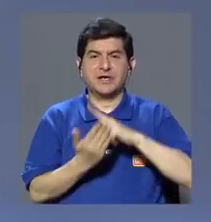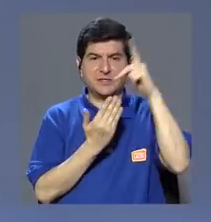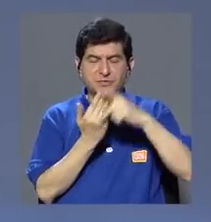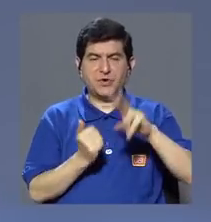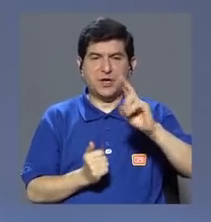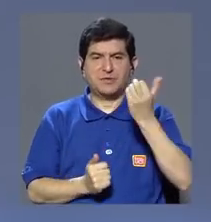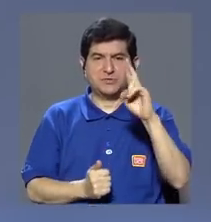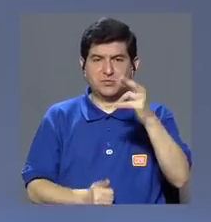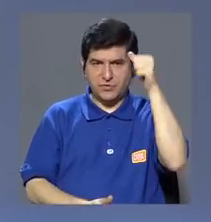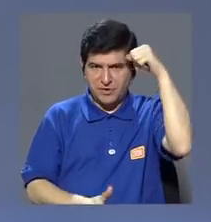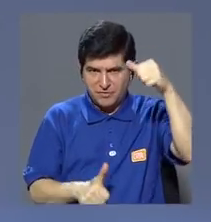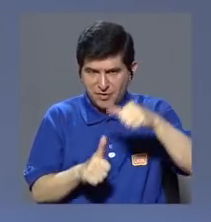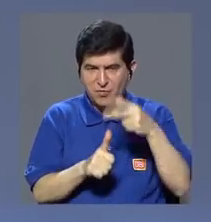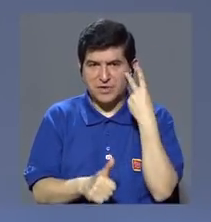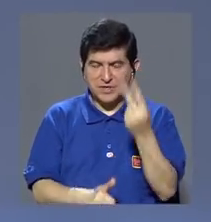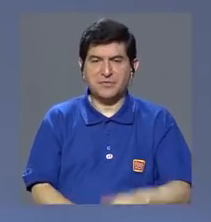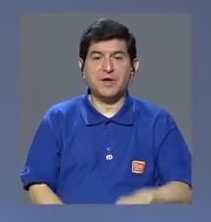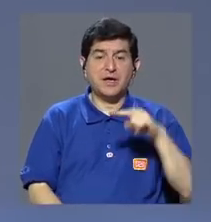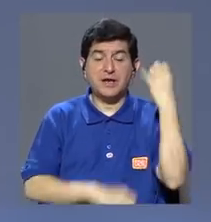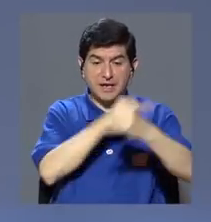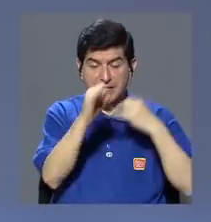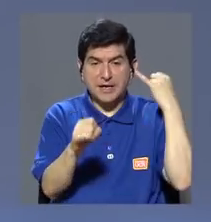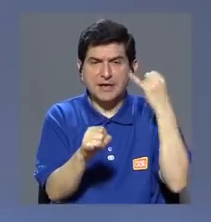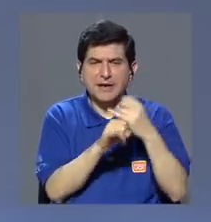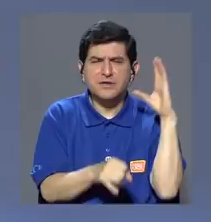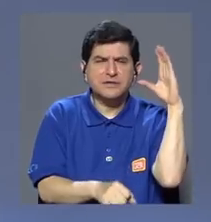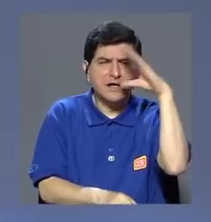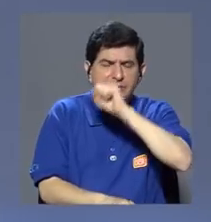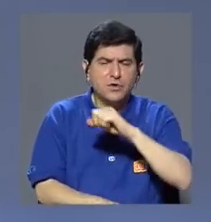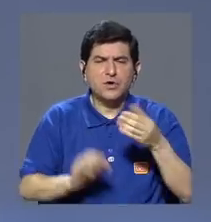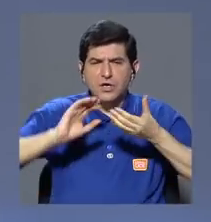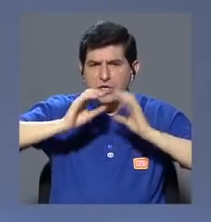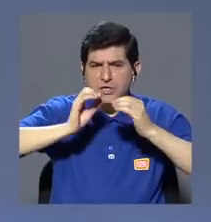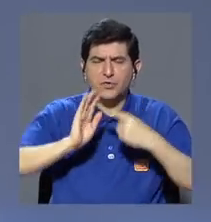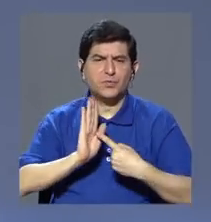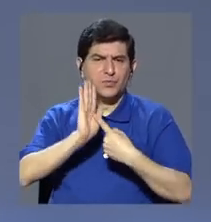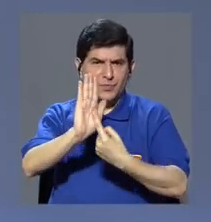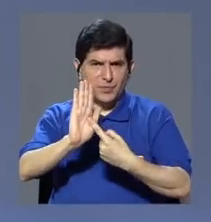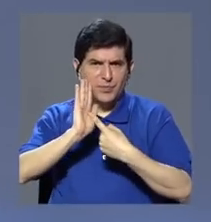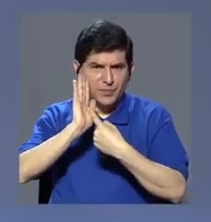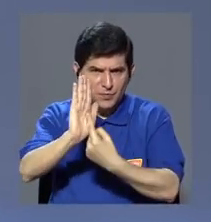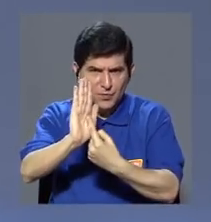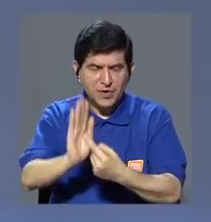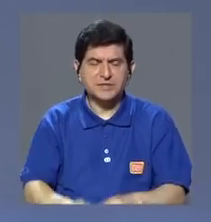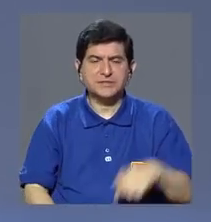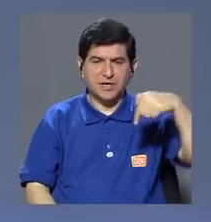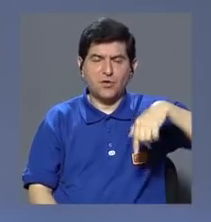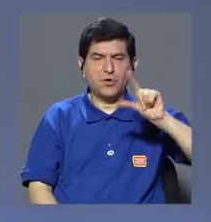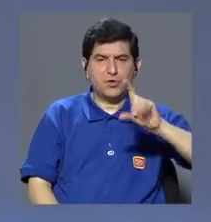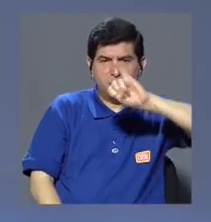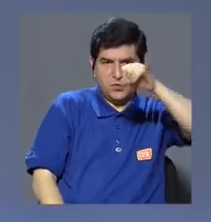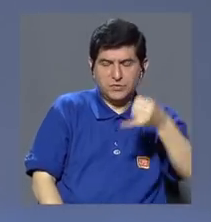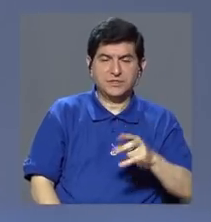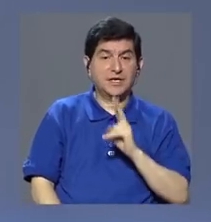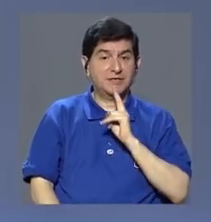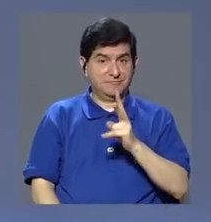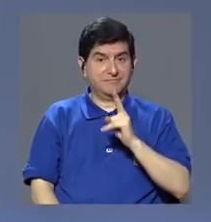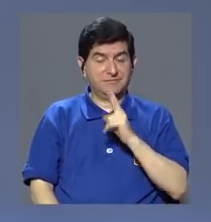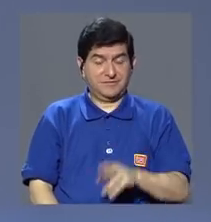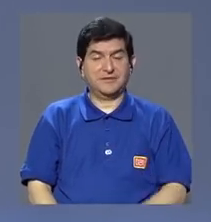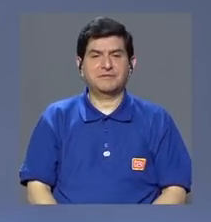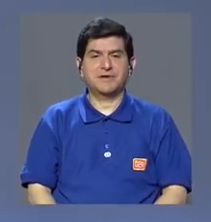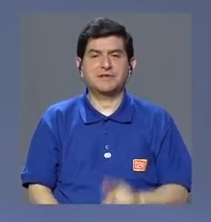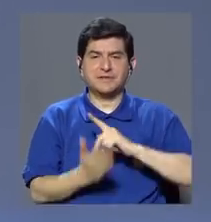y que reconozcamos en la noticia internacional y en el dato que nos ha dejado hoy lucía verdaderamente un